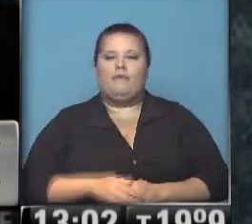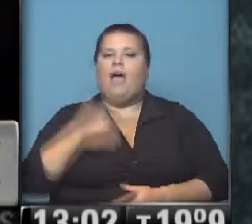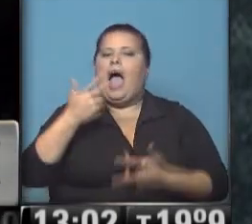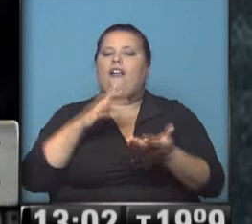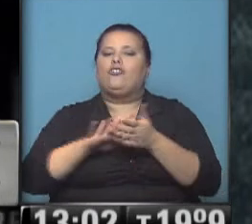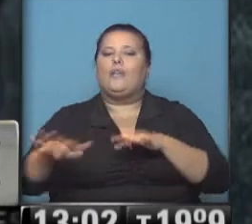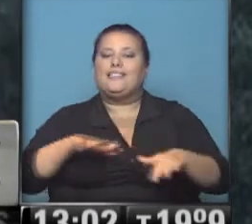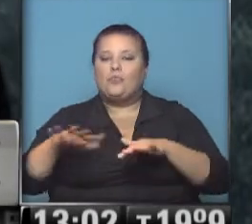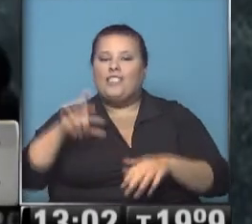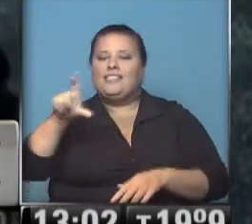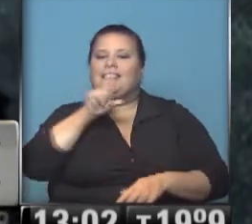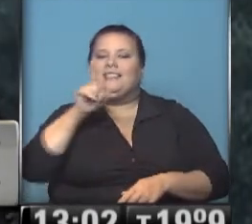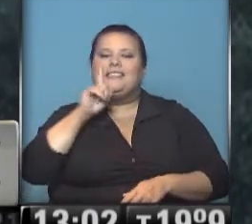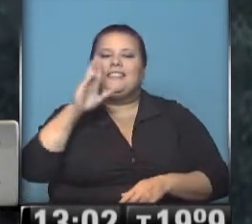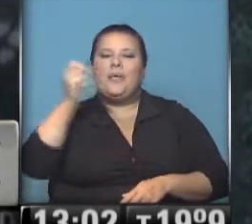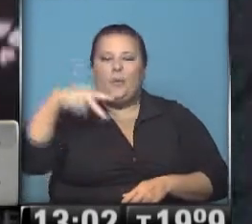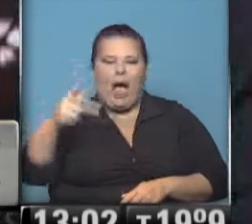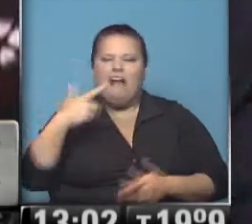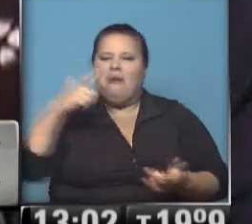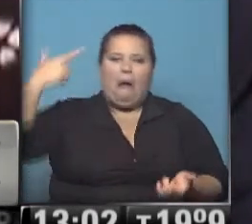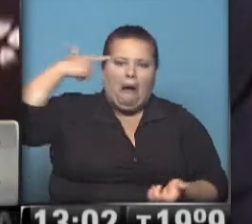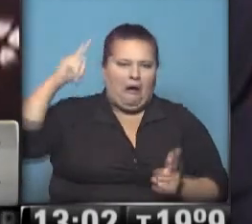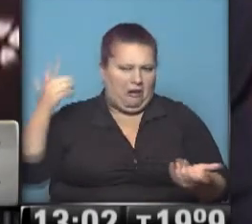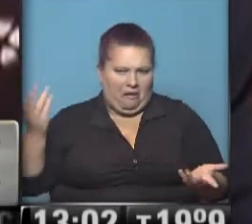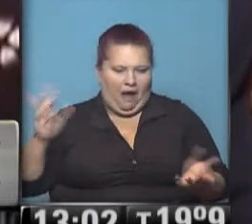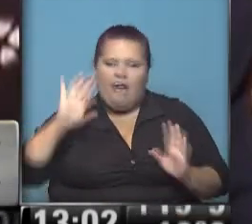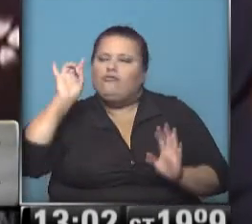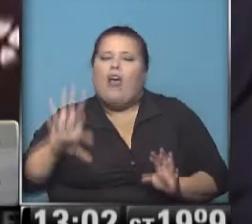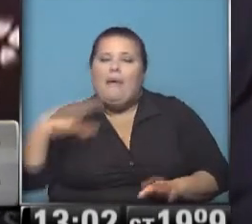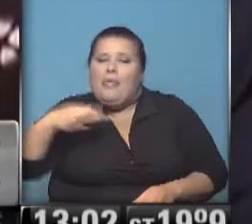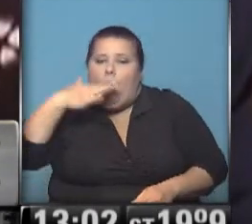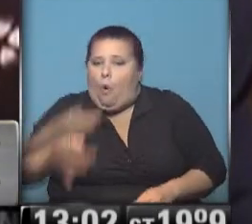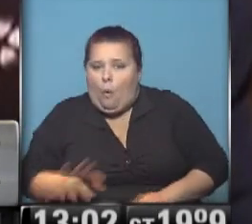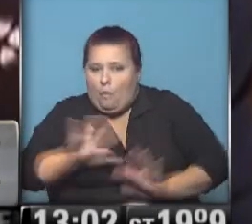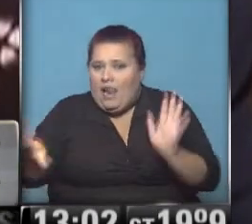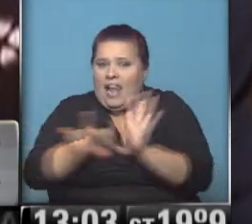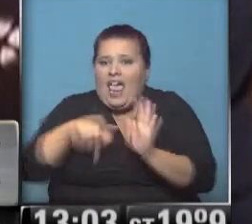a la situación del Citibank y dijo que no tiene una pistola en la cabeza, que simplemente tiene que cumplir con la ley argentina.